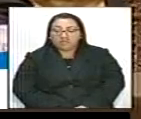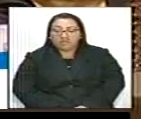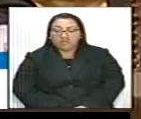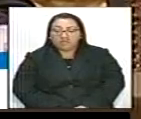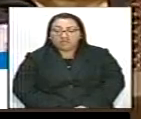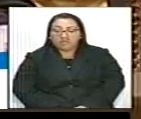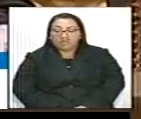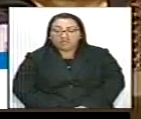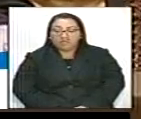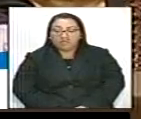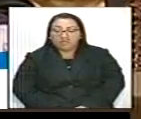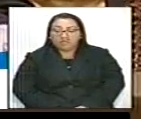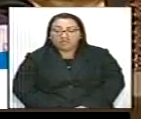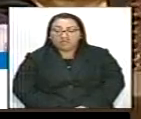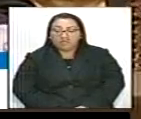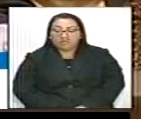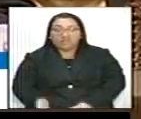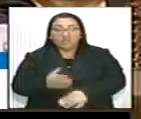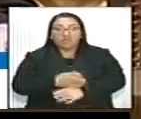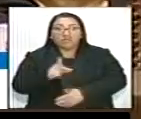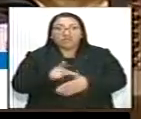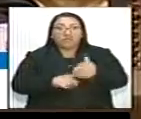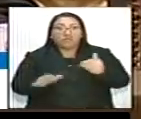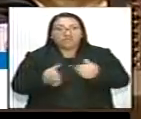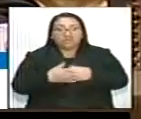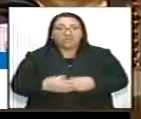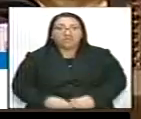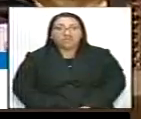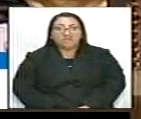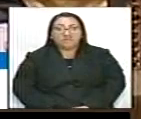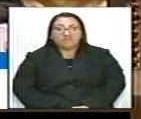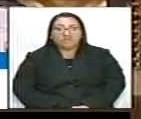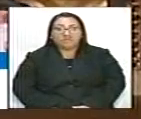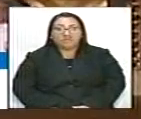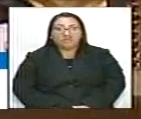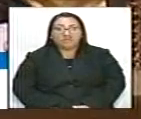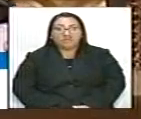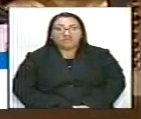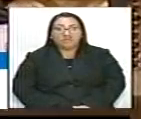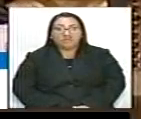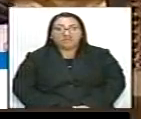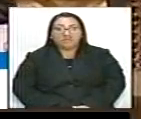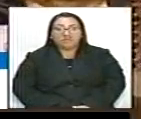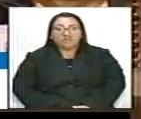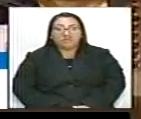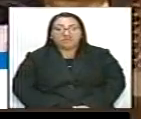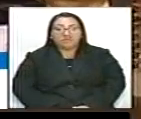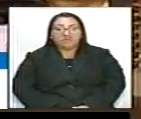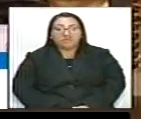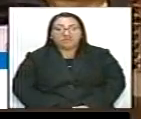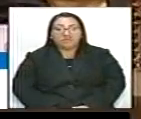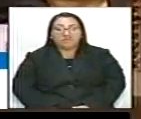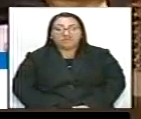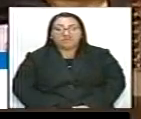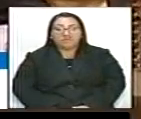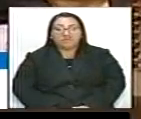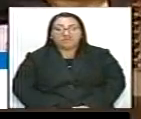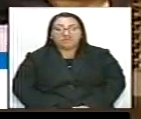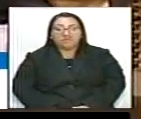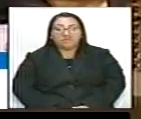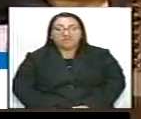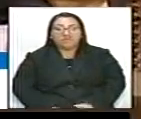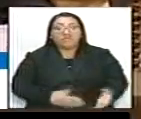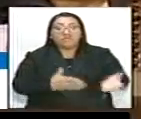ha sido aprobada la elección por lista cerrada, por unanimidad. Se invita a los señores congresistas, miembros